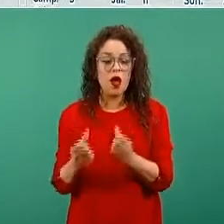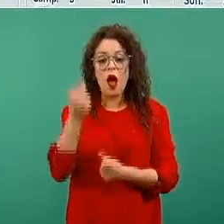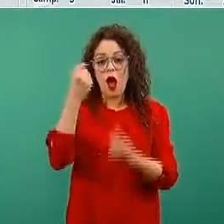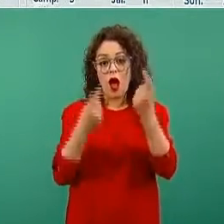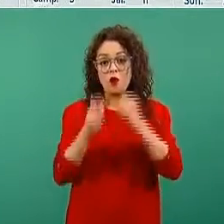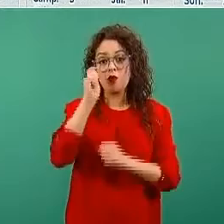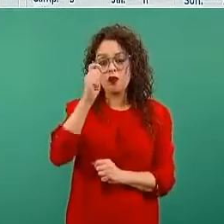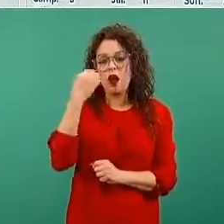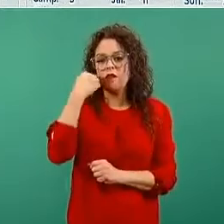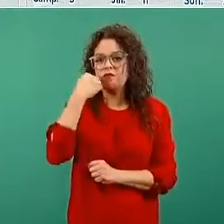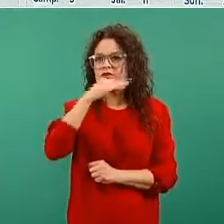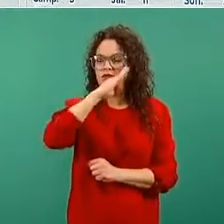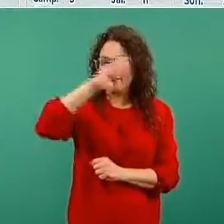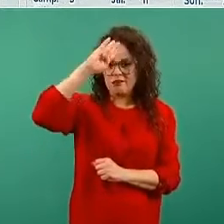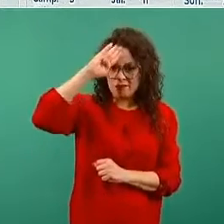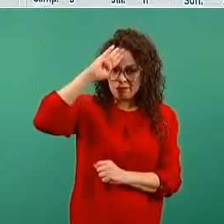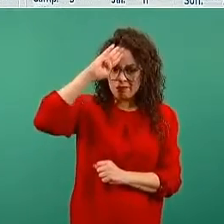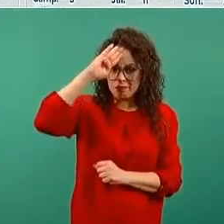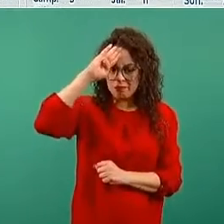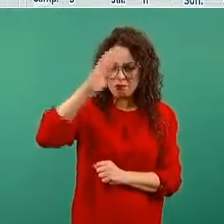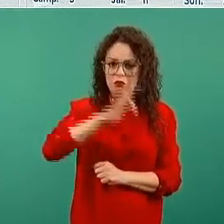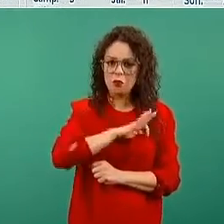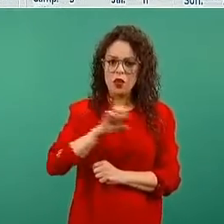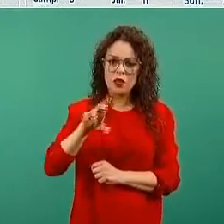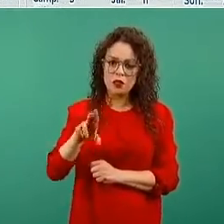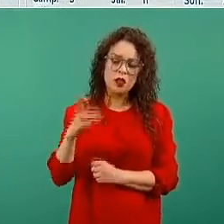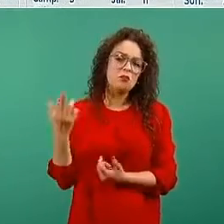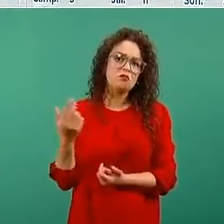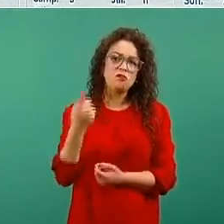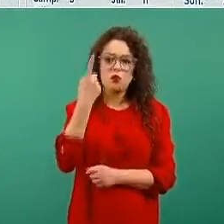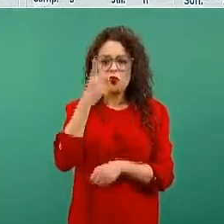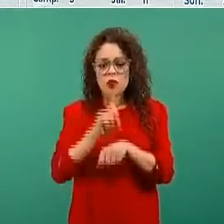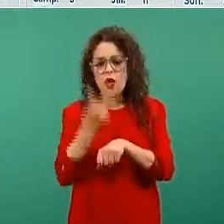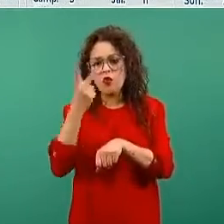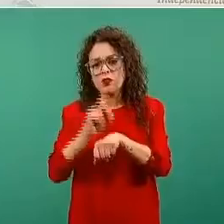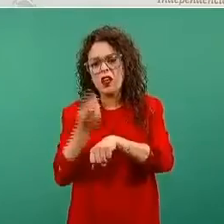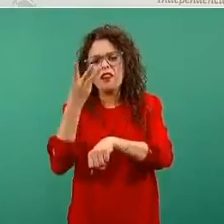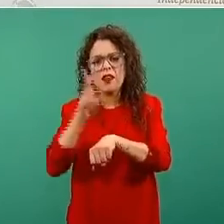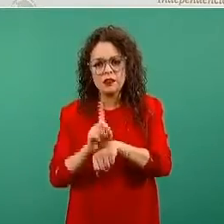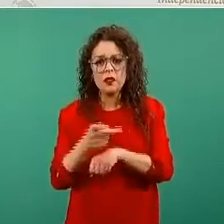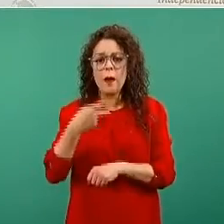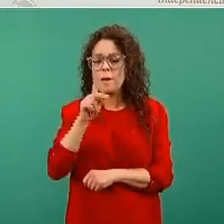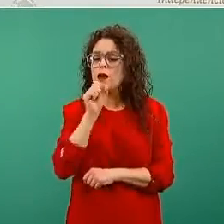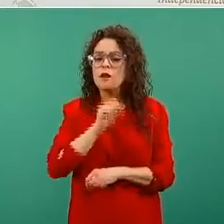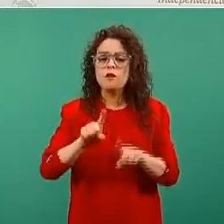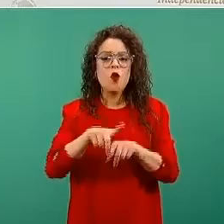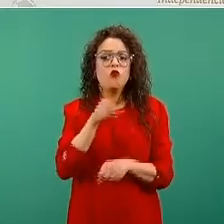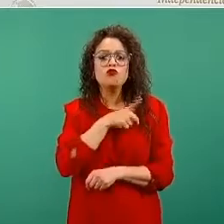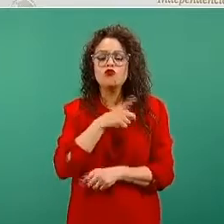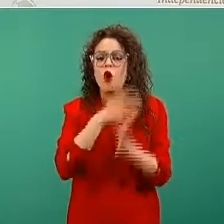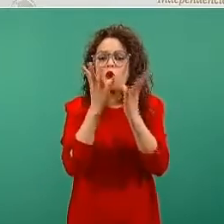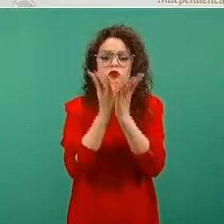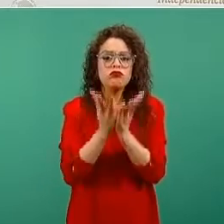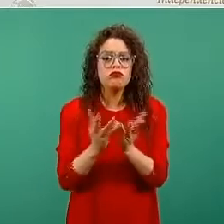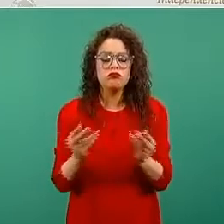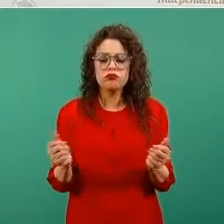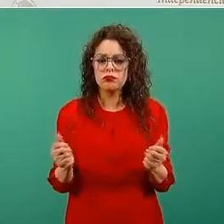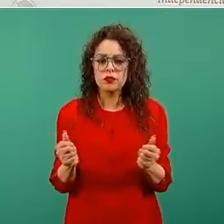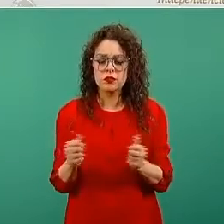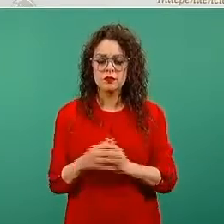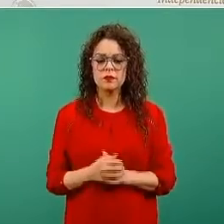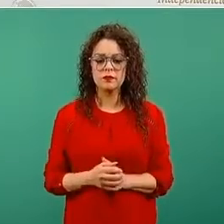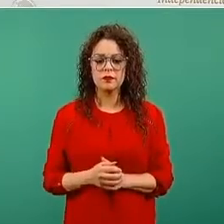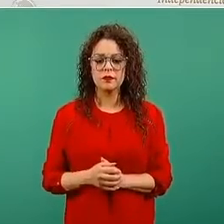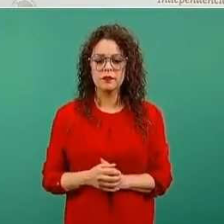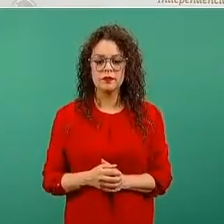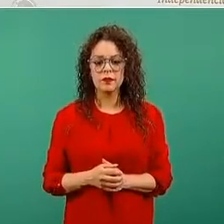la fiebre puede durar algunos días, un par de días o 3 días, pero también se recupera espontáneamente. Y en ningún